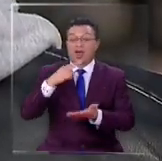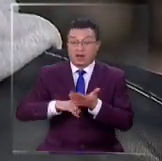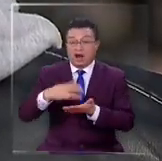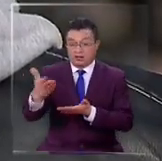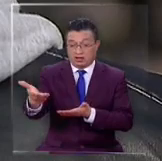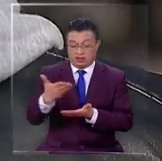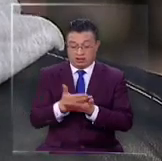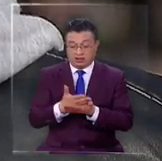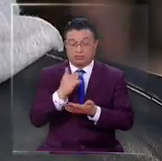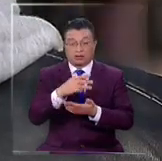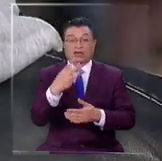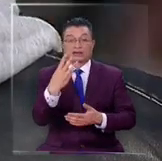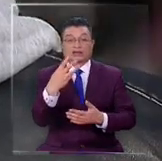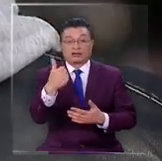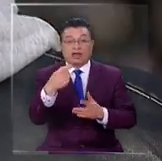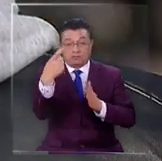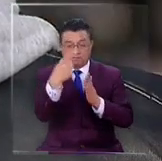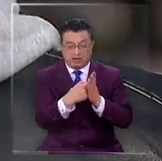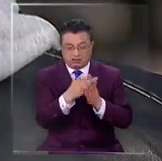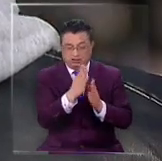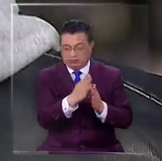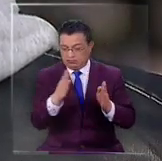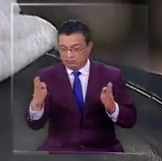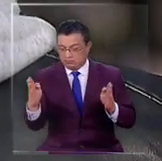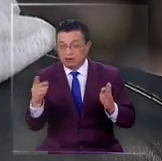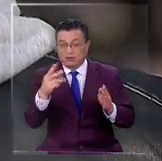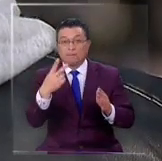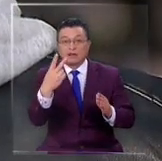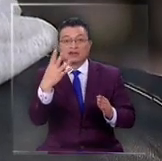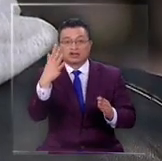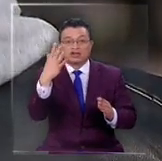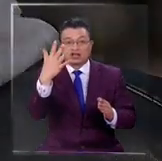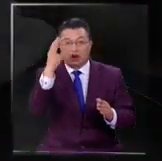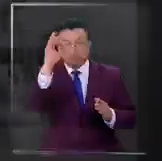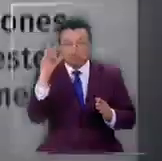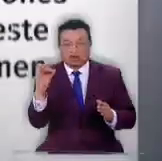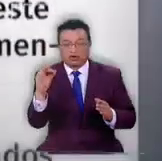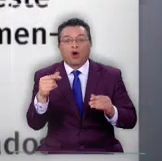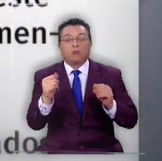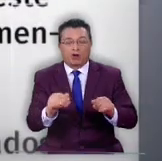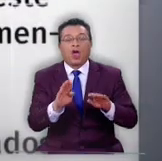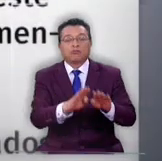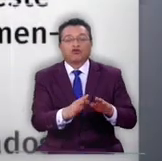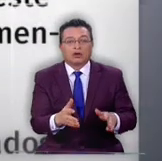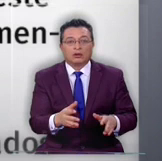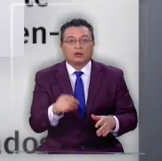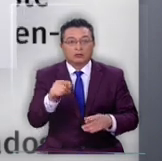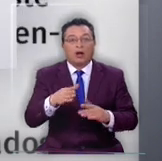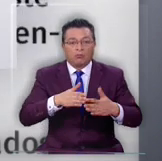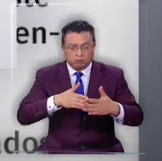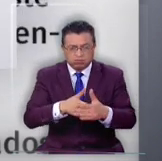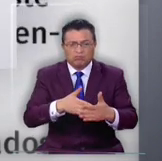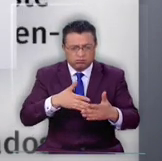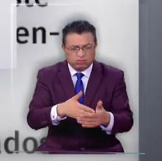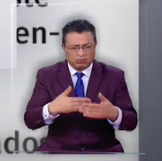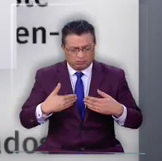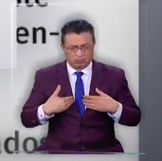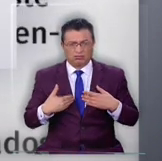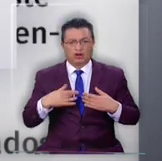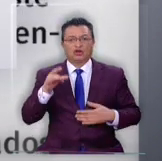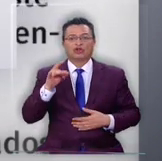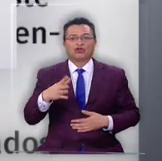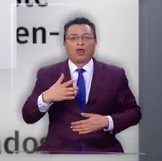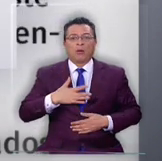de restricción de 36 meses y con el 25% de cobertura. Una carta que le impone restricciones y solo por